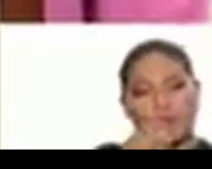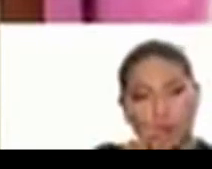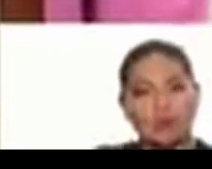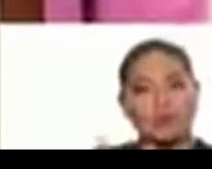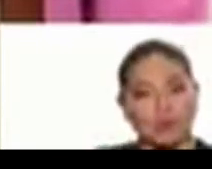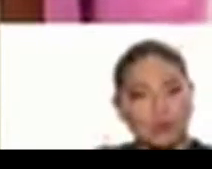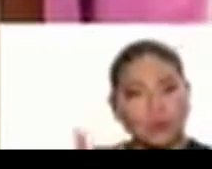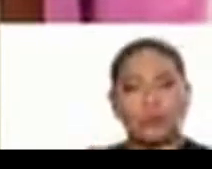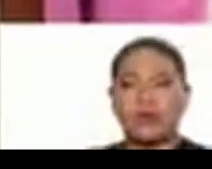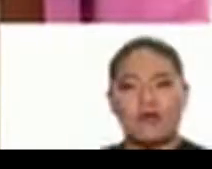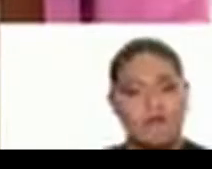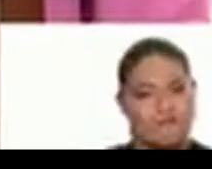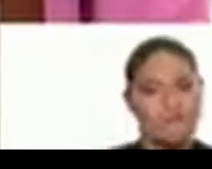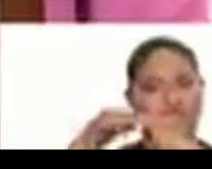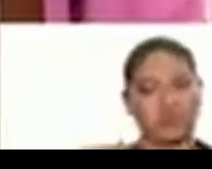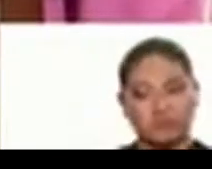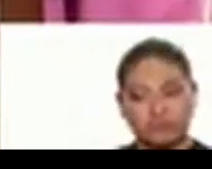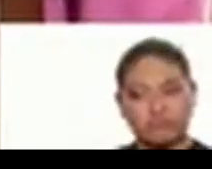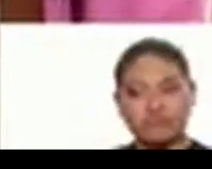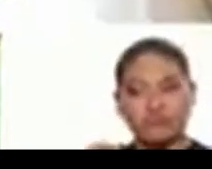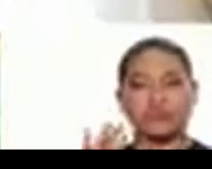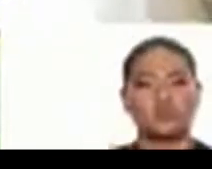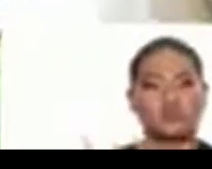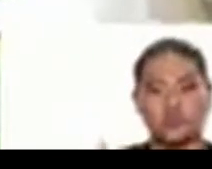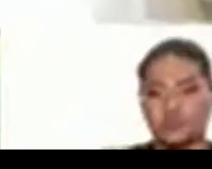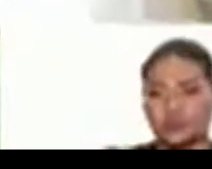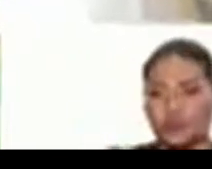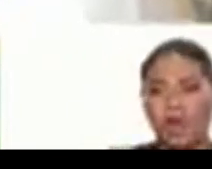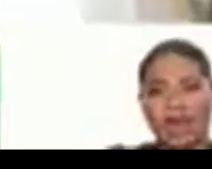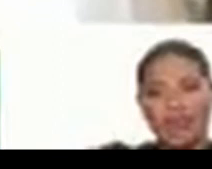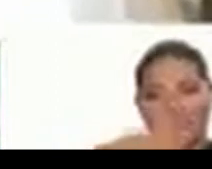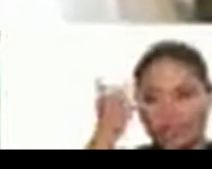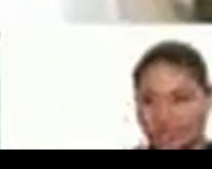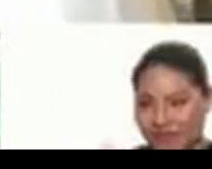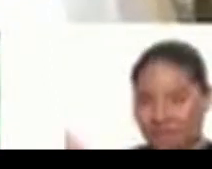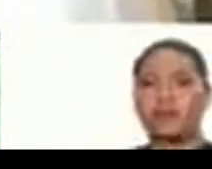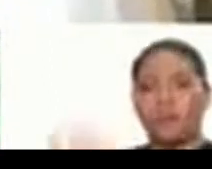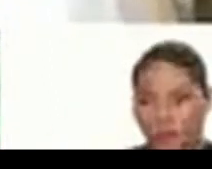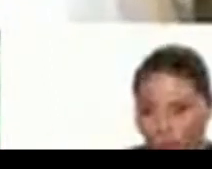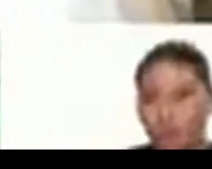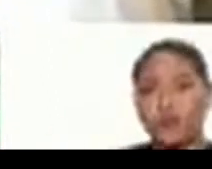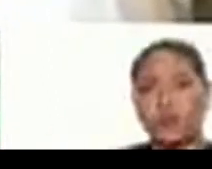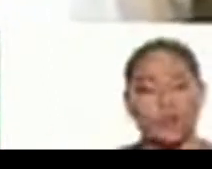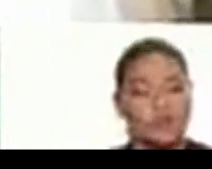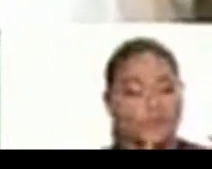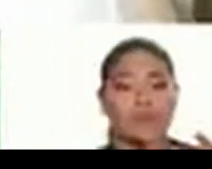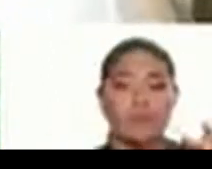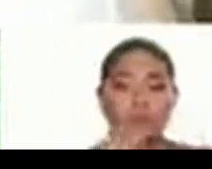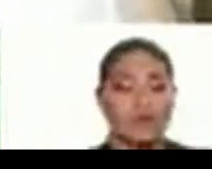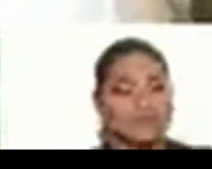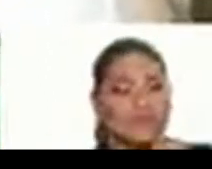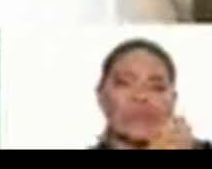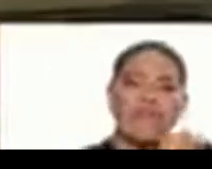el proceso de fortalecimiento de la comunidad andina, la reactivación de los trabajos de la Organización del Tratado